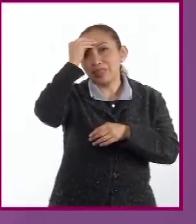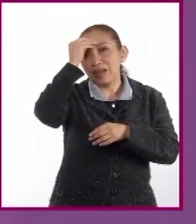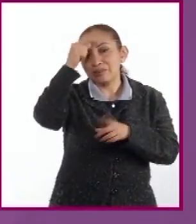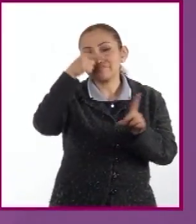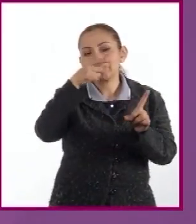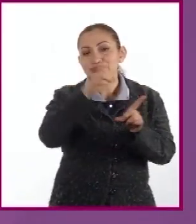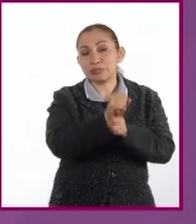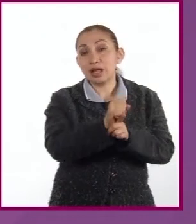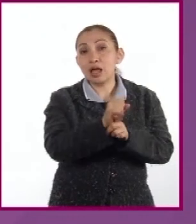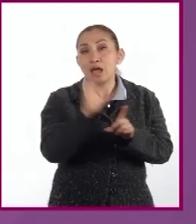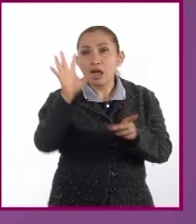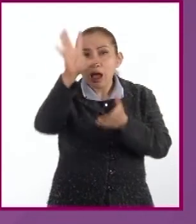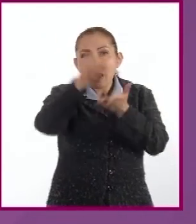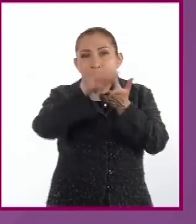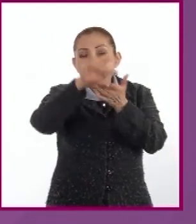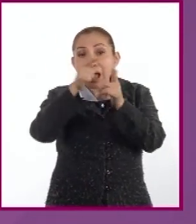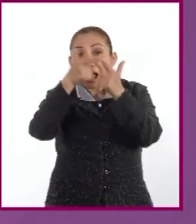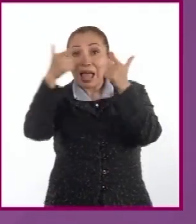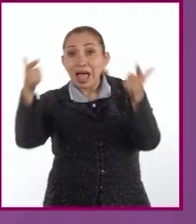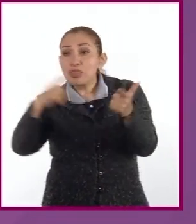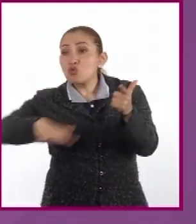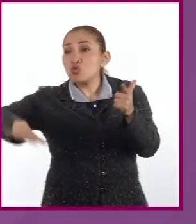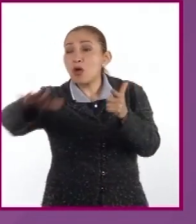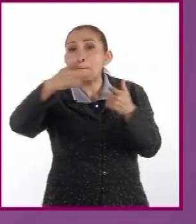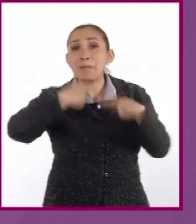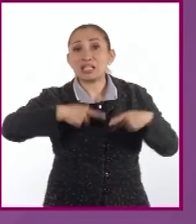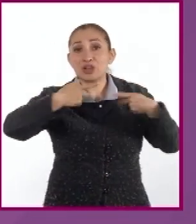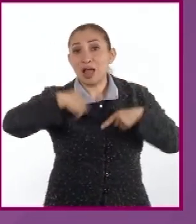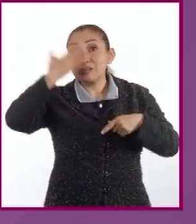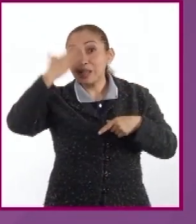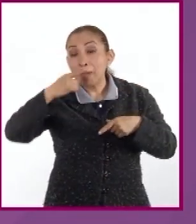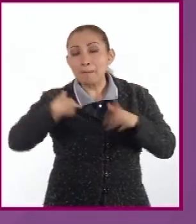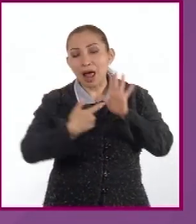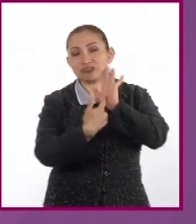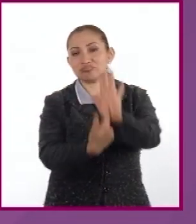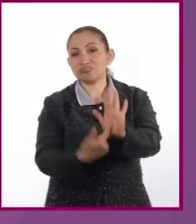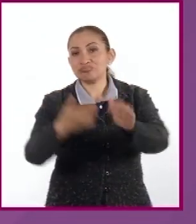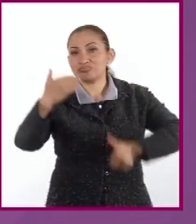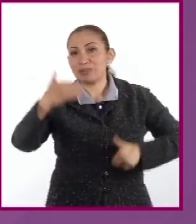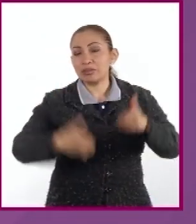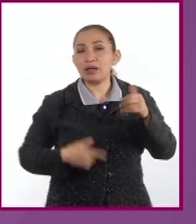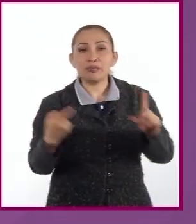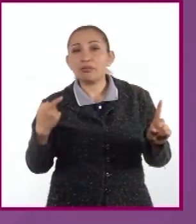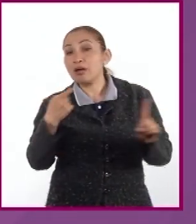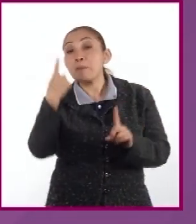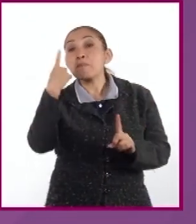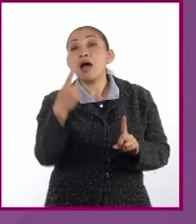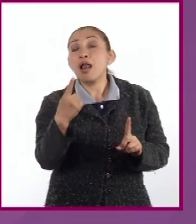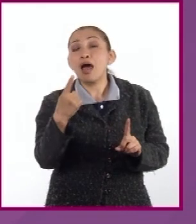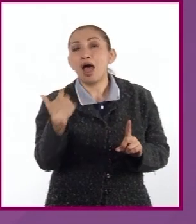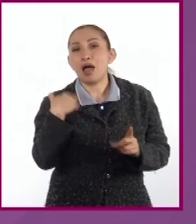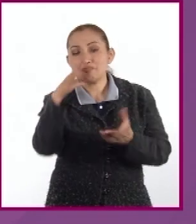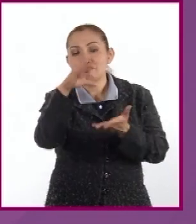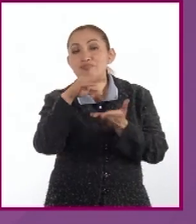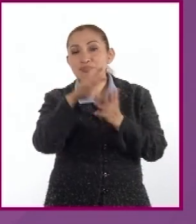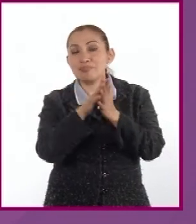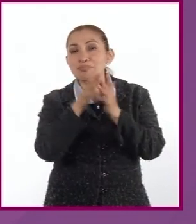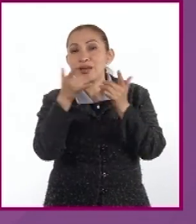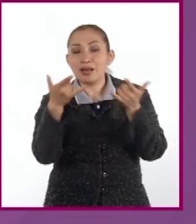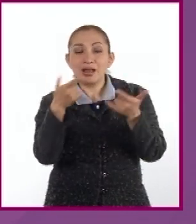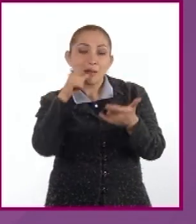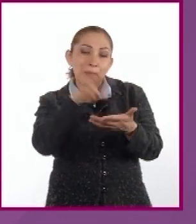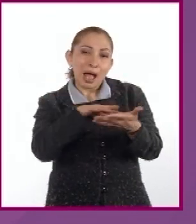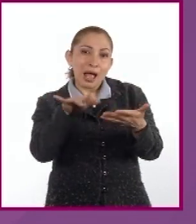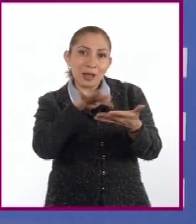esperado. Recopila leyendas populares para representarlas en escena, con el propósito de recopilar leyendas para